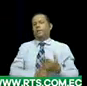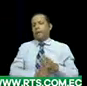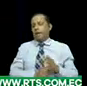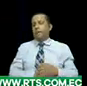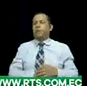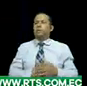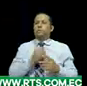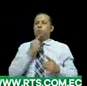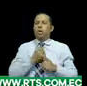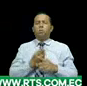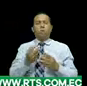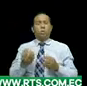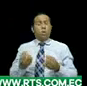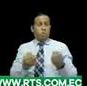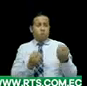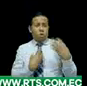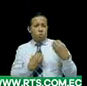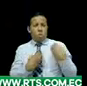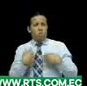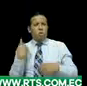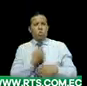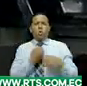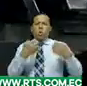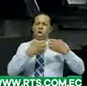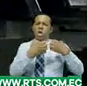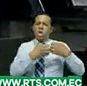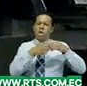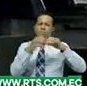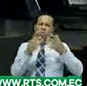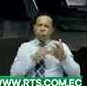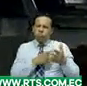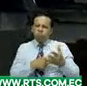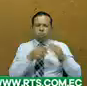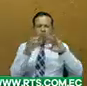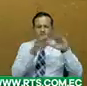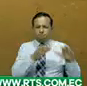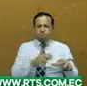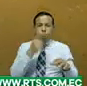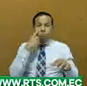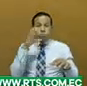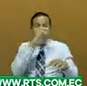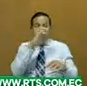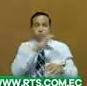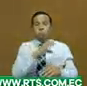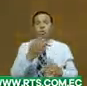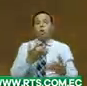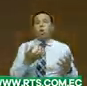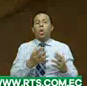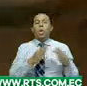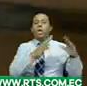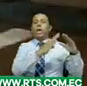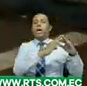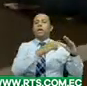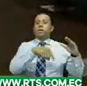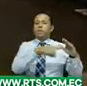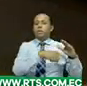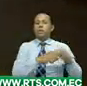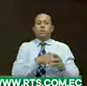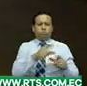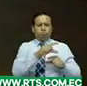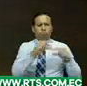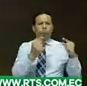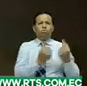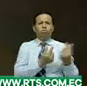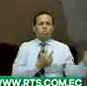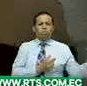cualquier otro indicio que nos sirva dentro de la investigación fiscal. La intervención policial se desarrolló en una zona dominada por la banda criminal Los